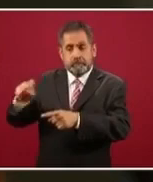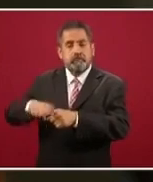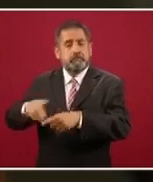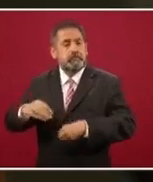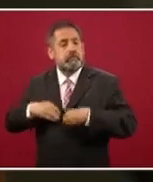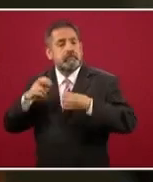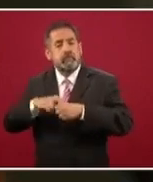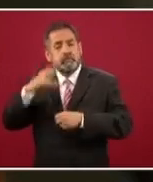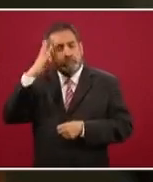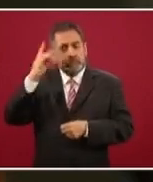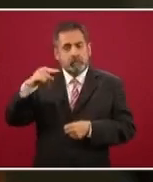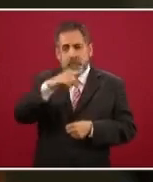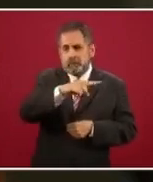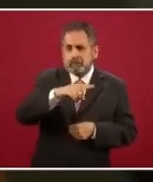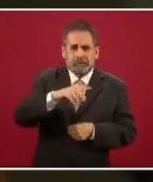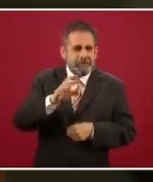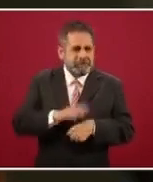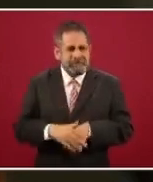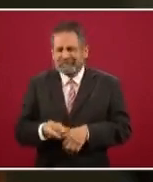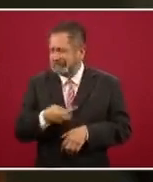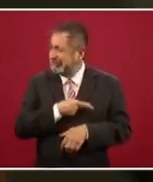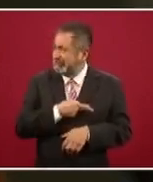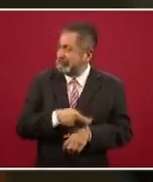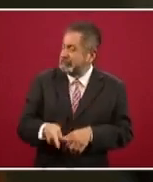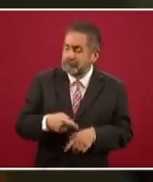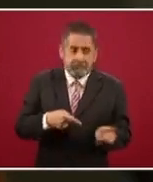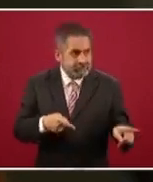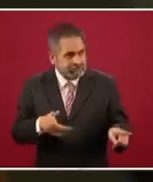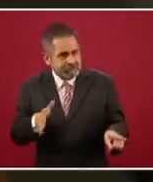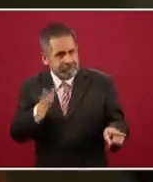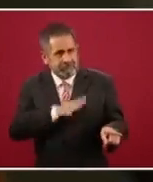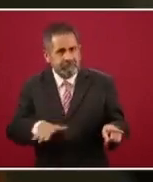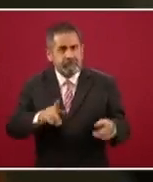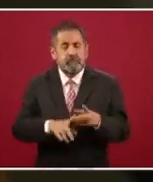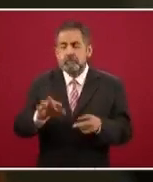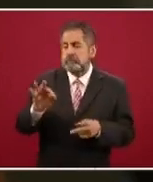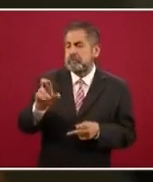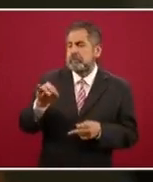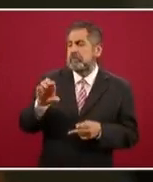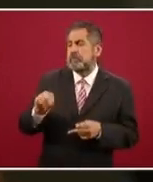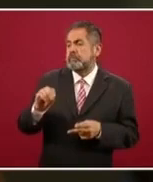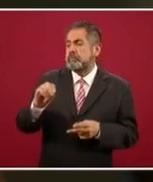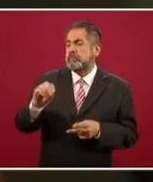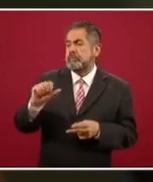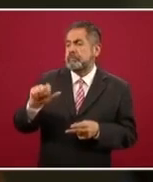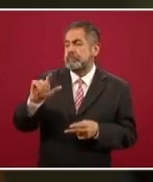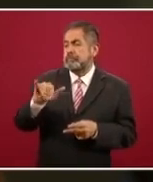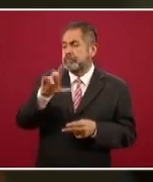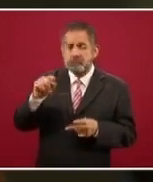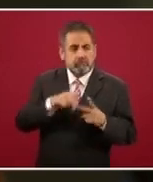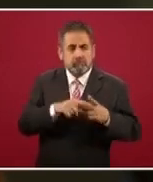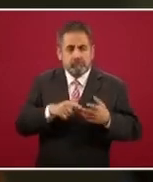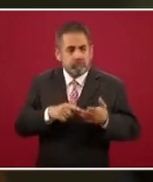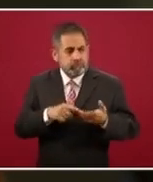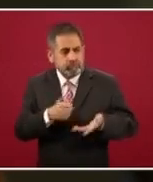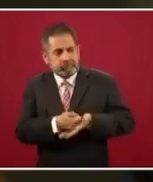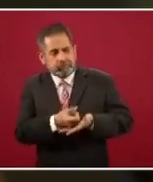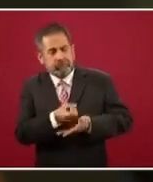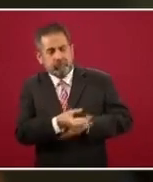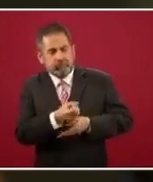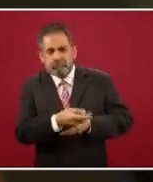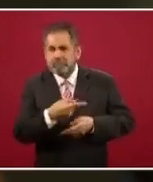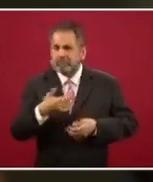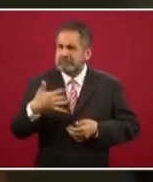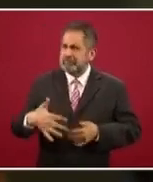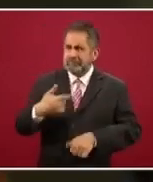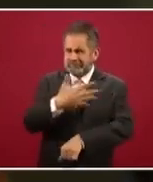en la estrechez y en la miseria más espantosa. Personas como Francisco Javier Alejo y otros de la época lo ayudaban a sobrevivir. Un hombre de una